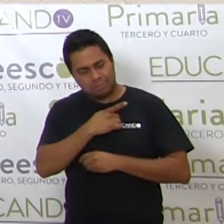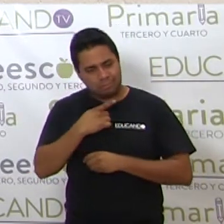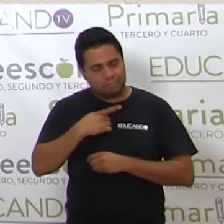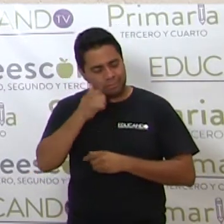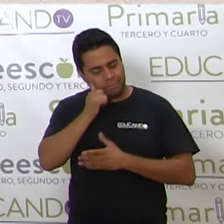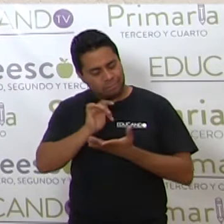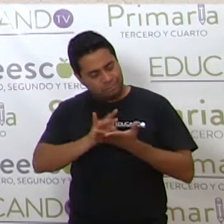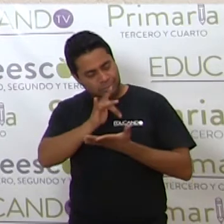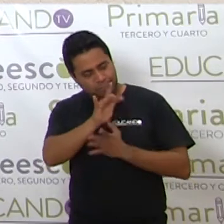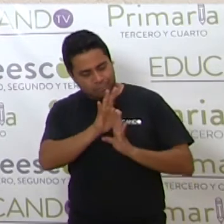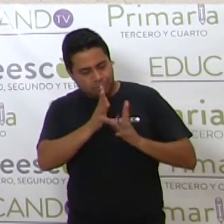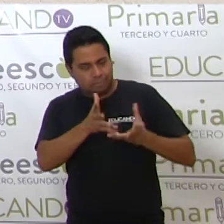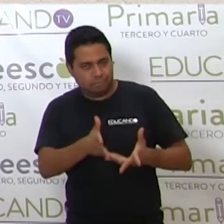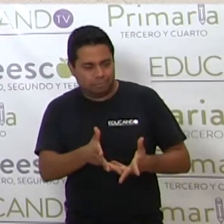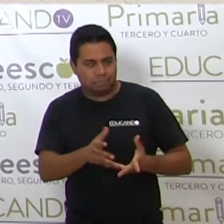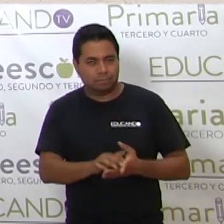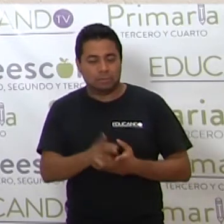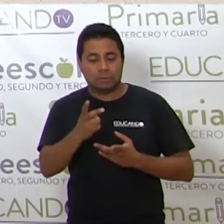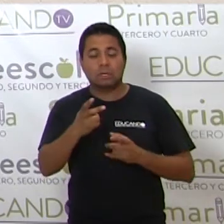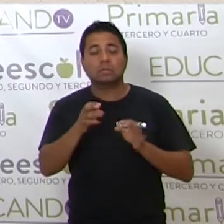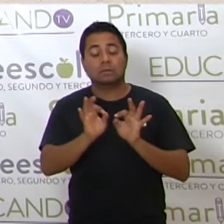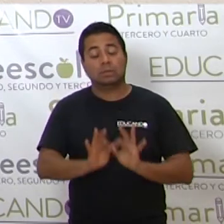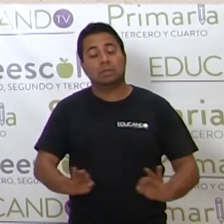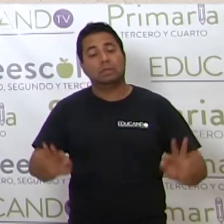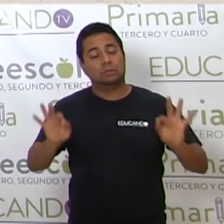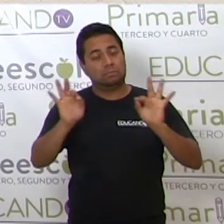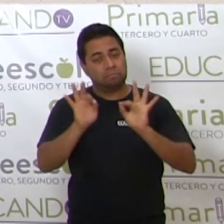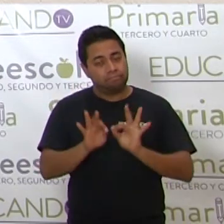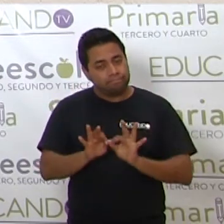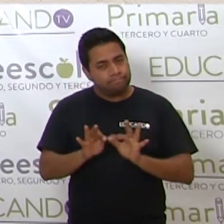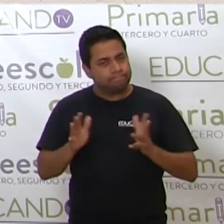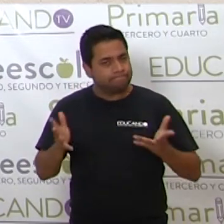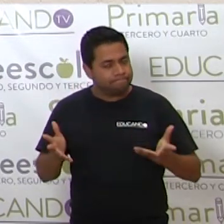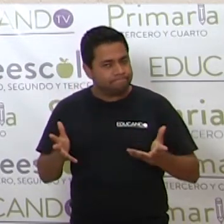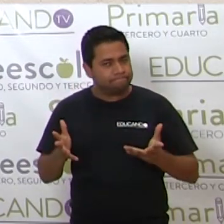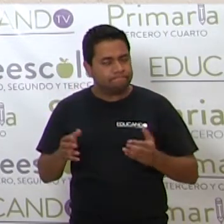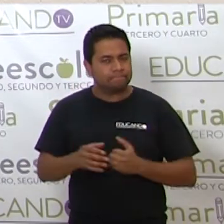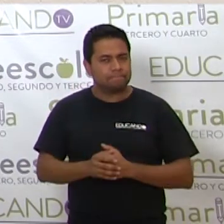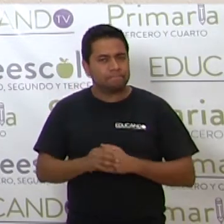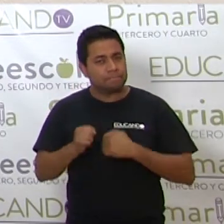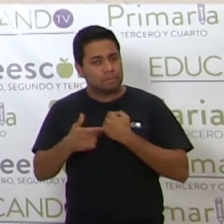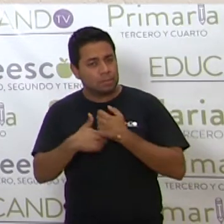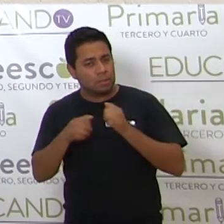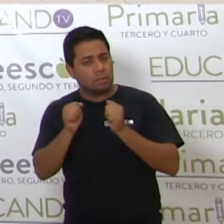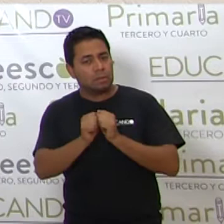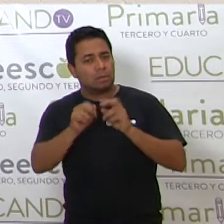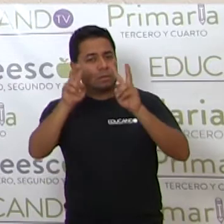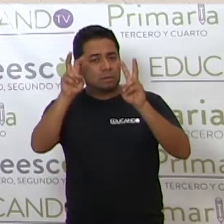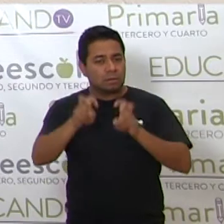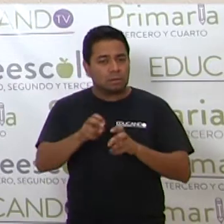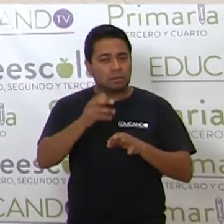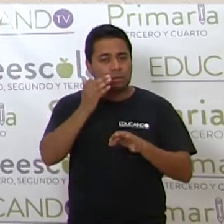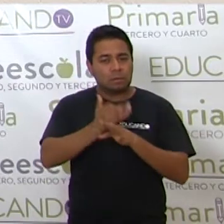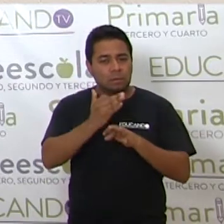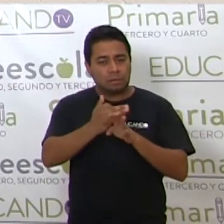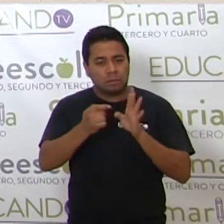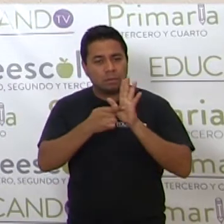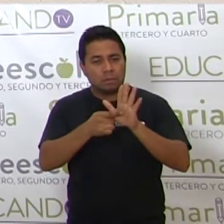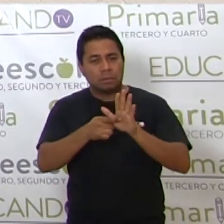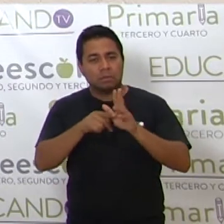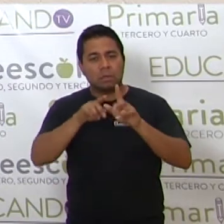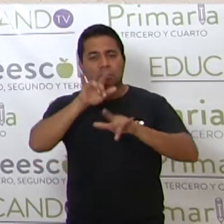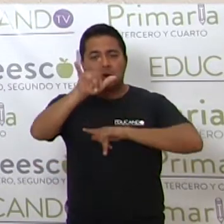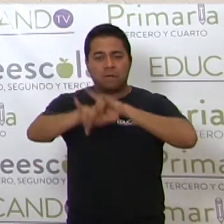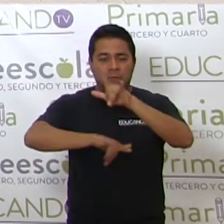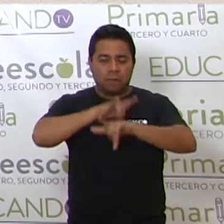yo creo que eso es algo muy importante y que seguramente que tiene que ver mucho con el tema que estamos viendo de la feria yo